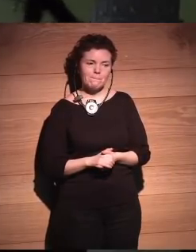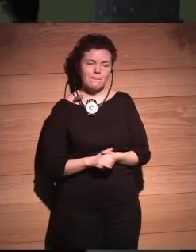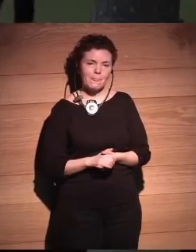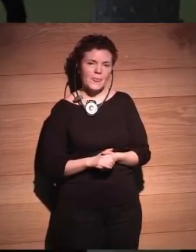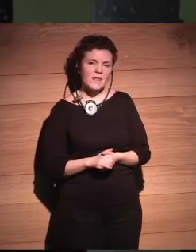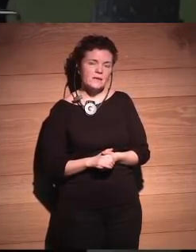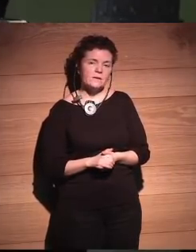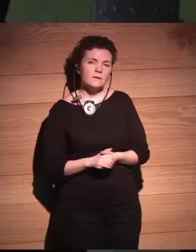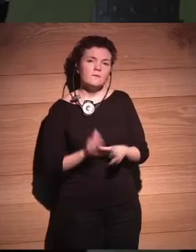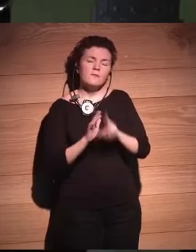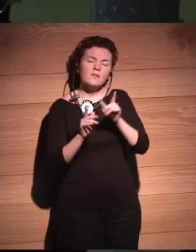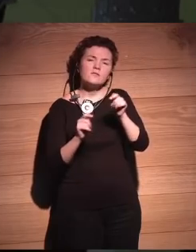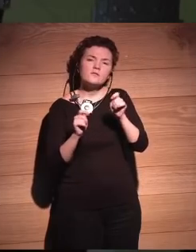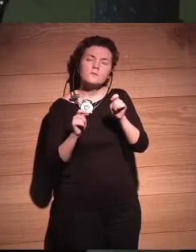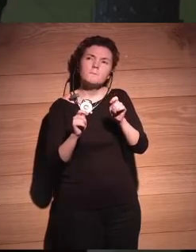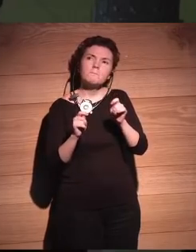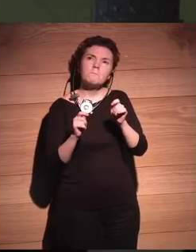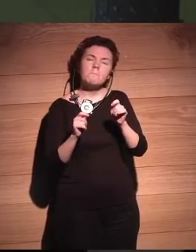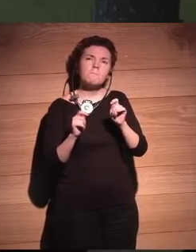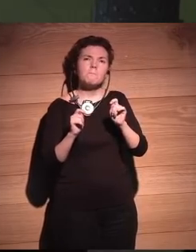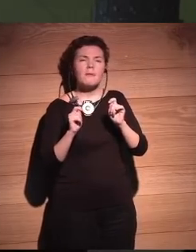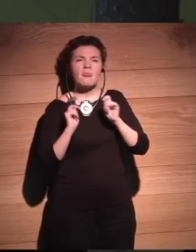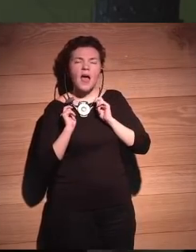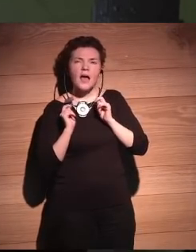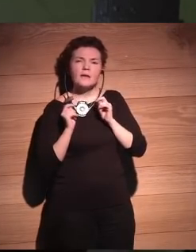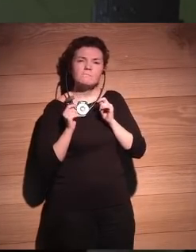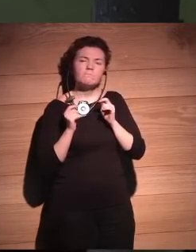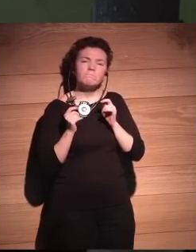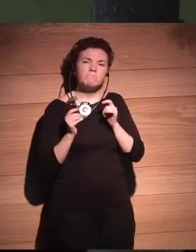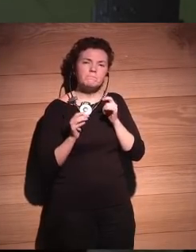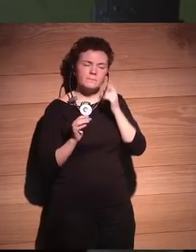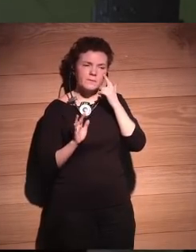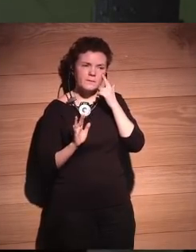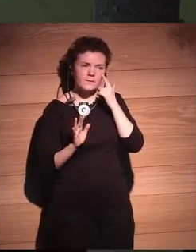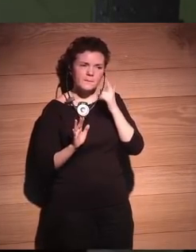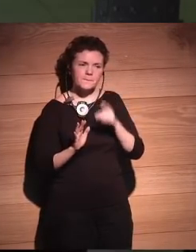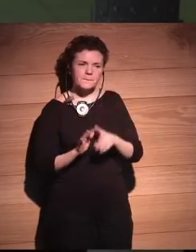Y me sugiere una... sí.